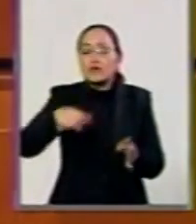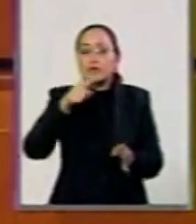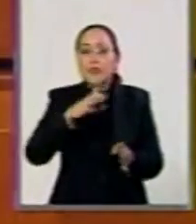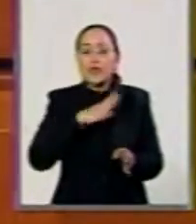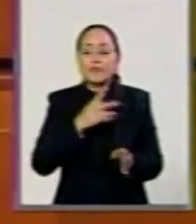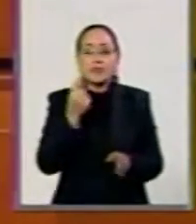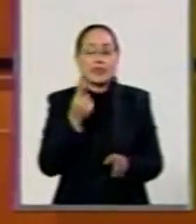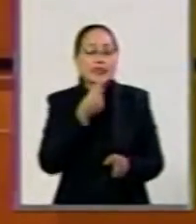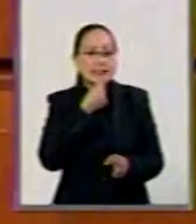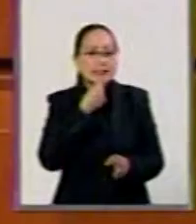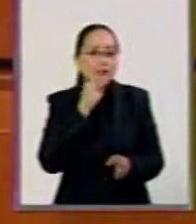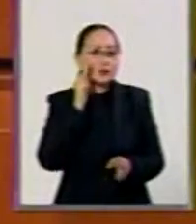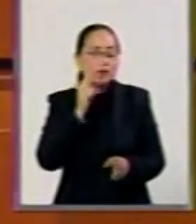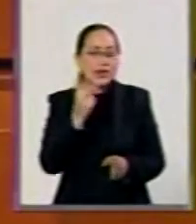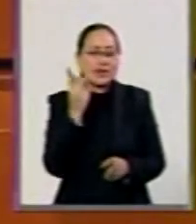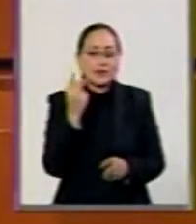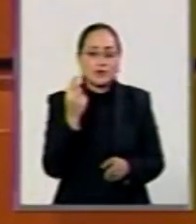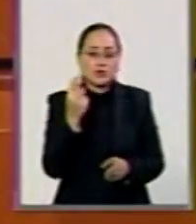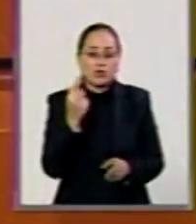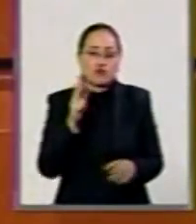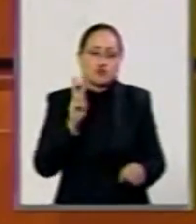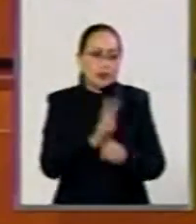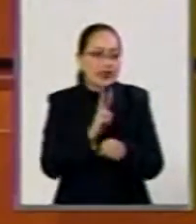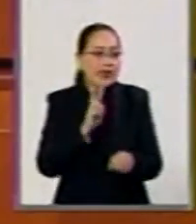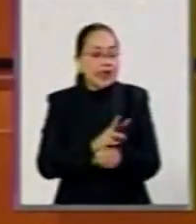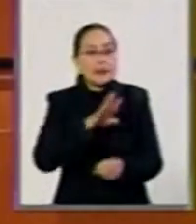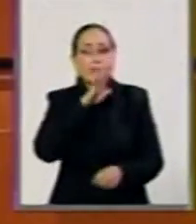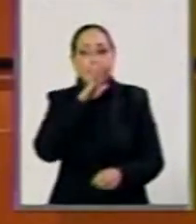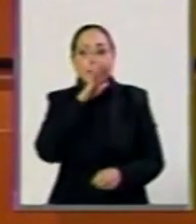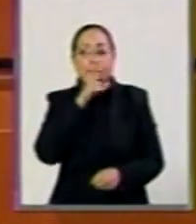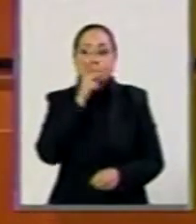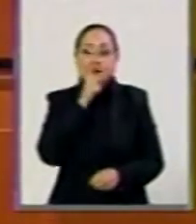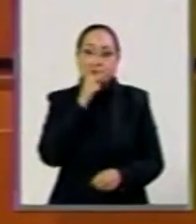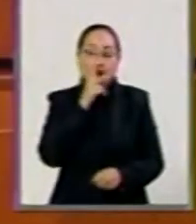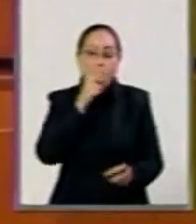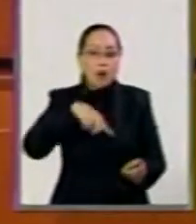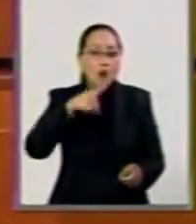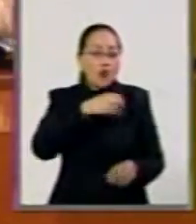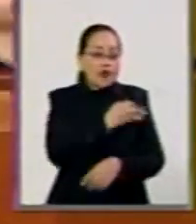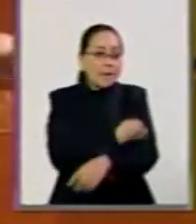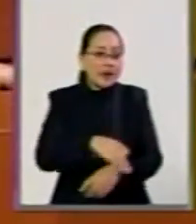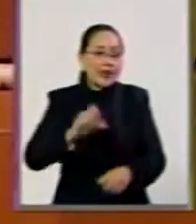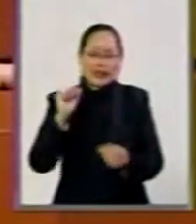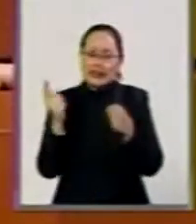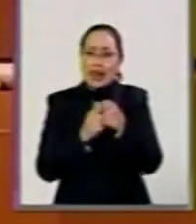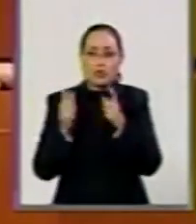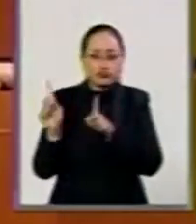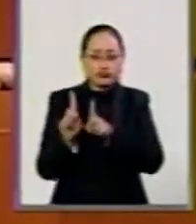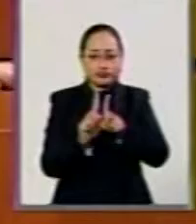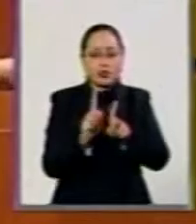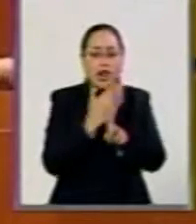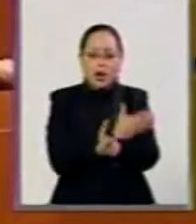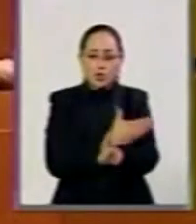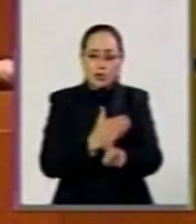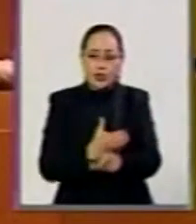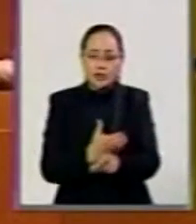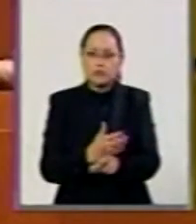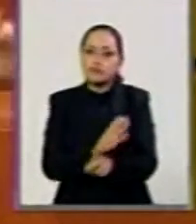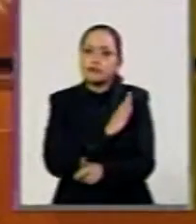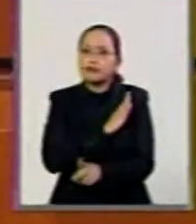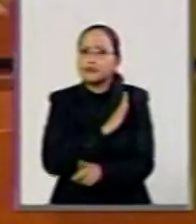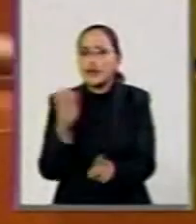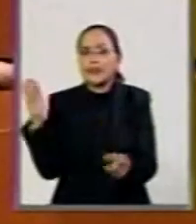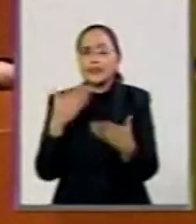ven la televisión sin supervisión del papá, de la mamá o de ningún familiar o de ningún adulto, pues van a poder